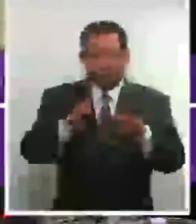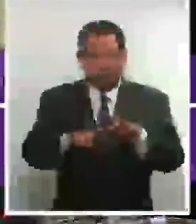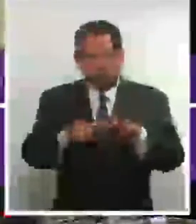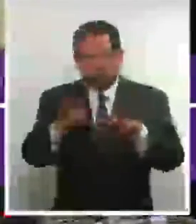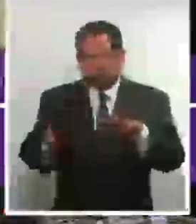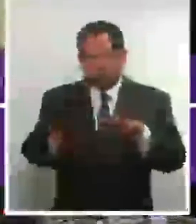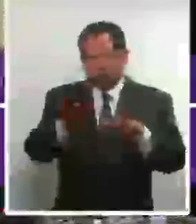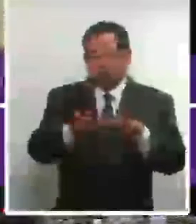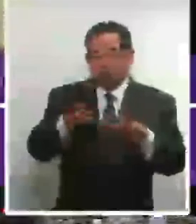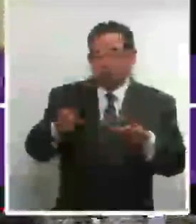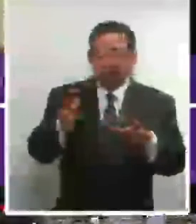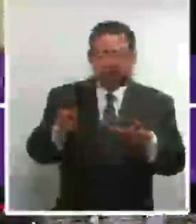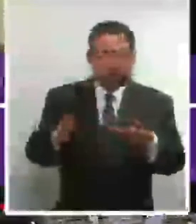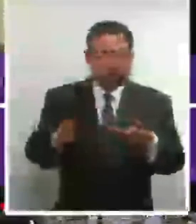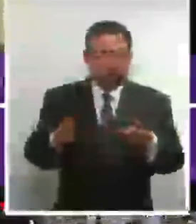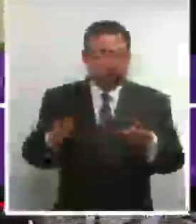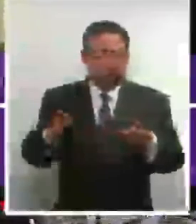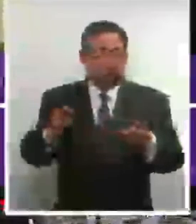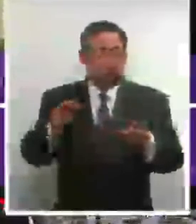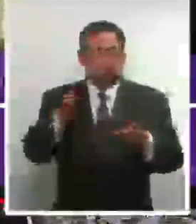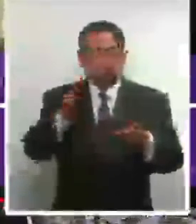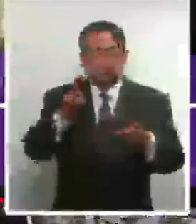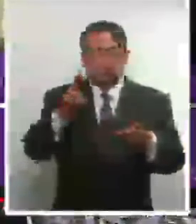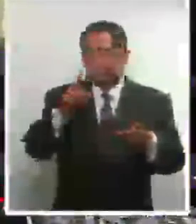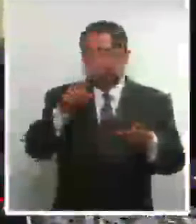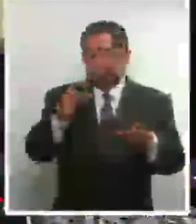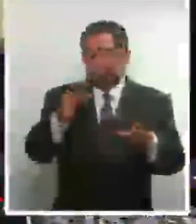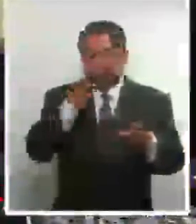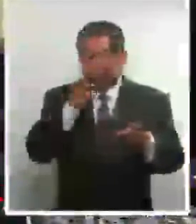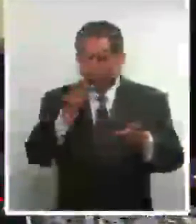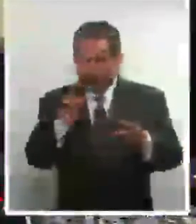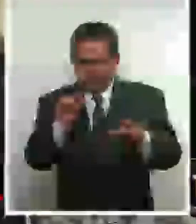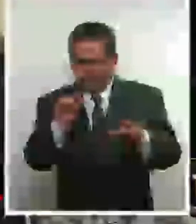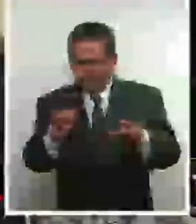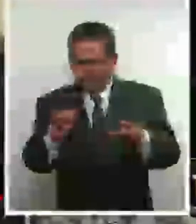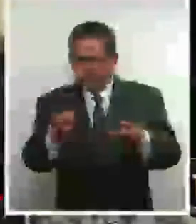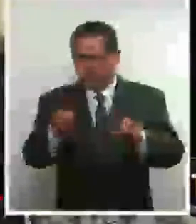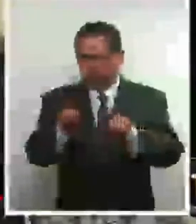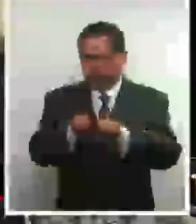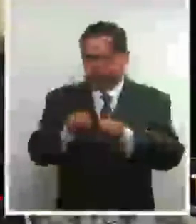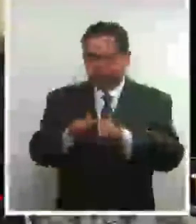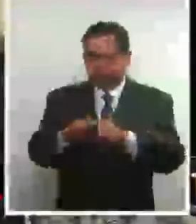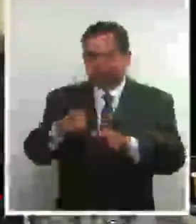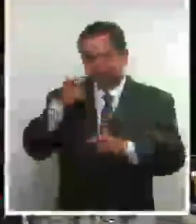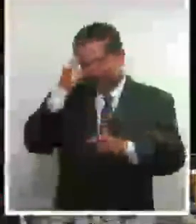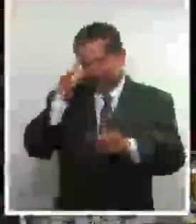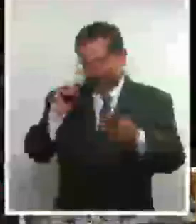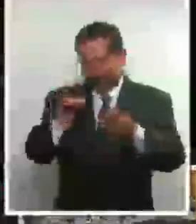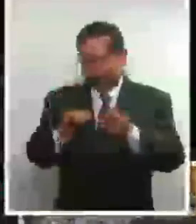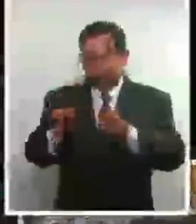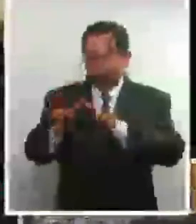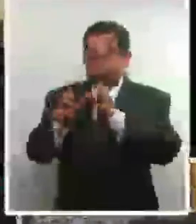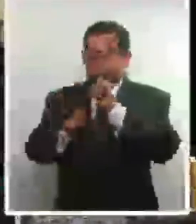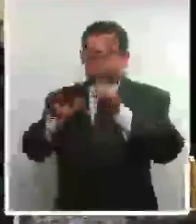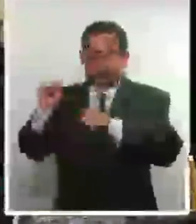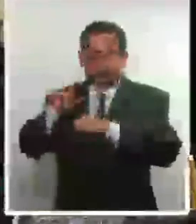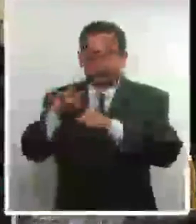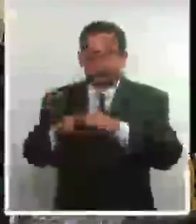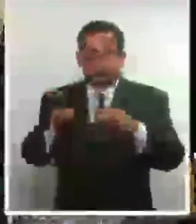la propuesta que ha hecho el constituyente Burgos, que tomando la lógica de la Constitución